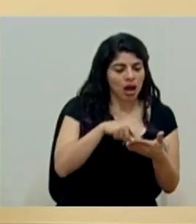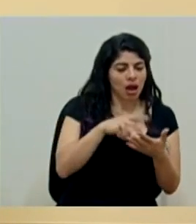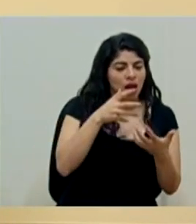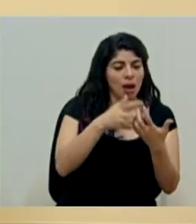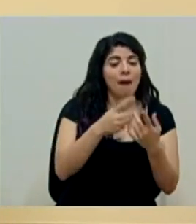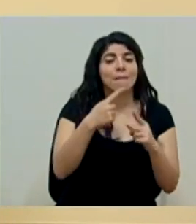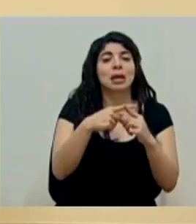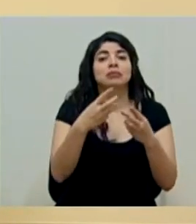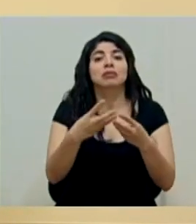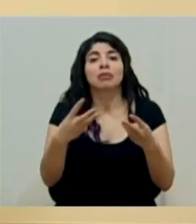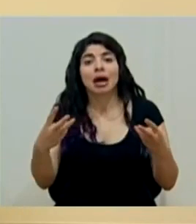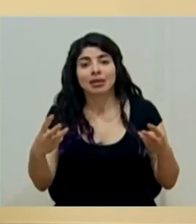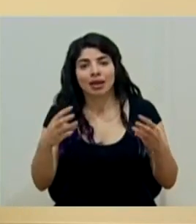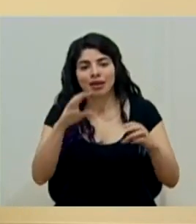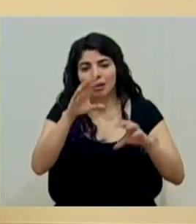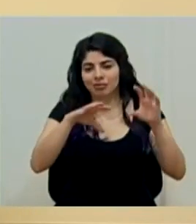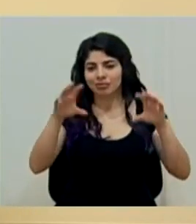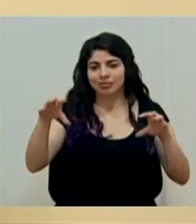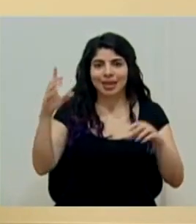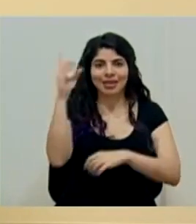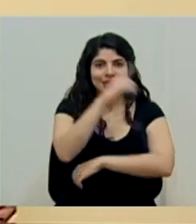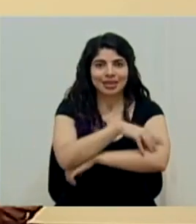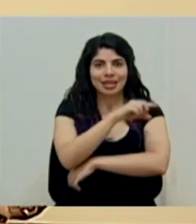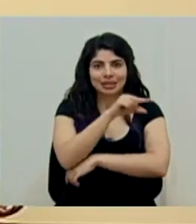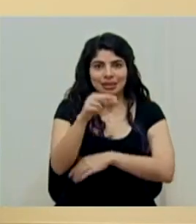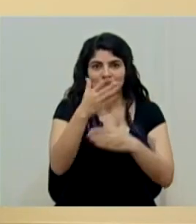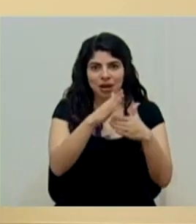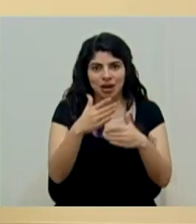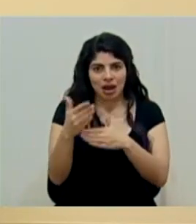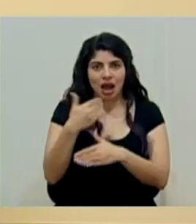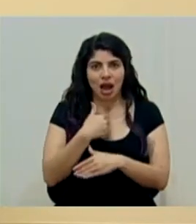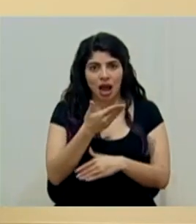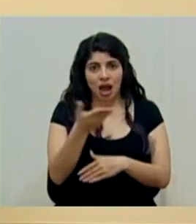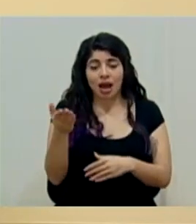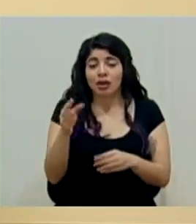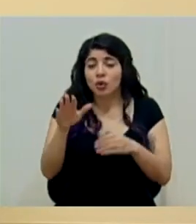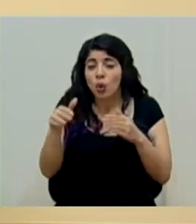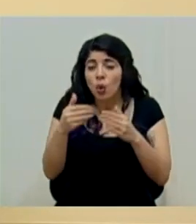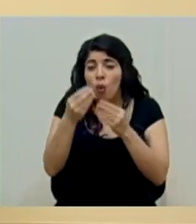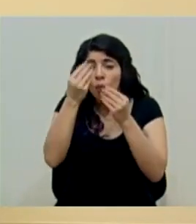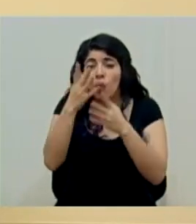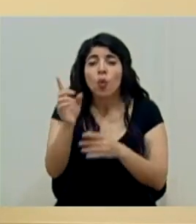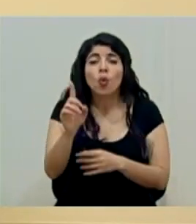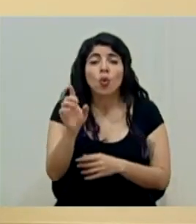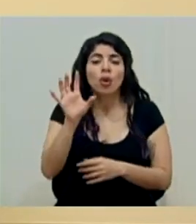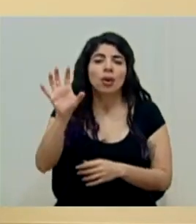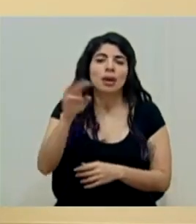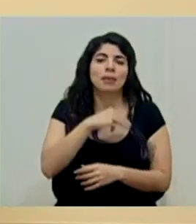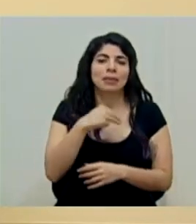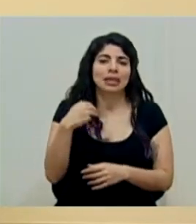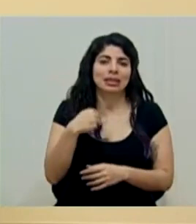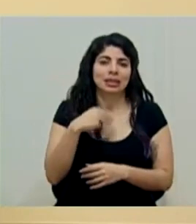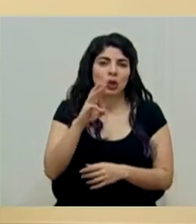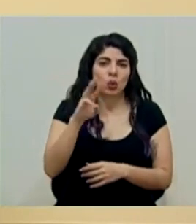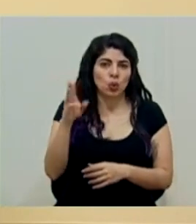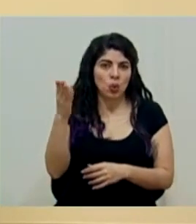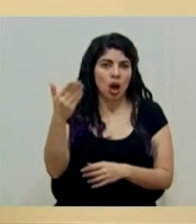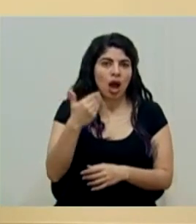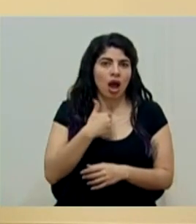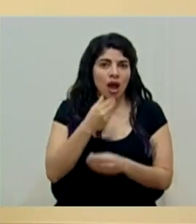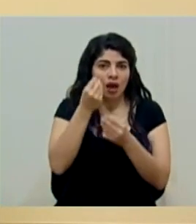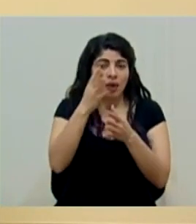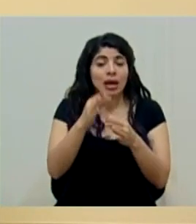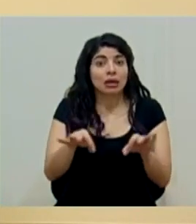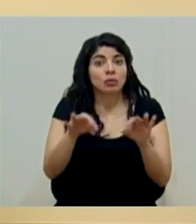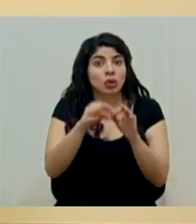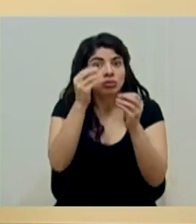asignaturas distribuidas en los diferentes días de la semana. Esto estará toda esta información en el sitio web del Ministerio, y es importante